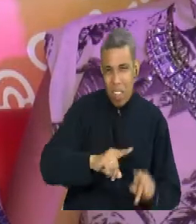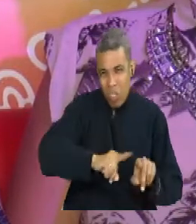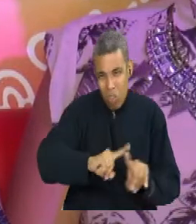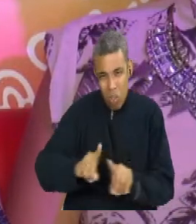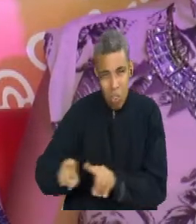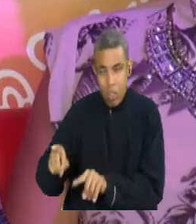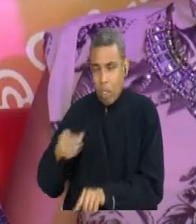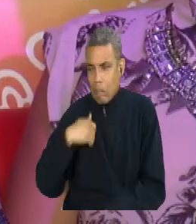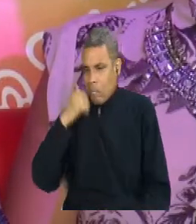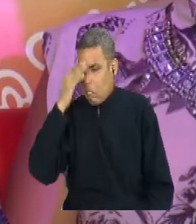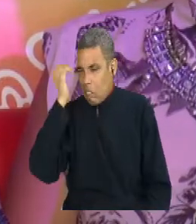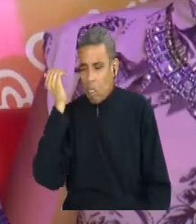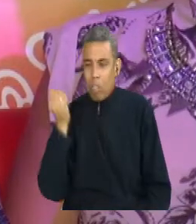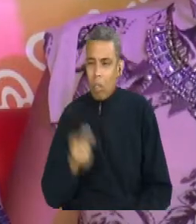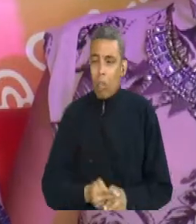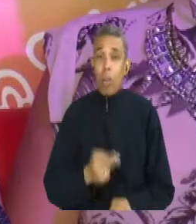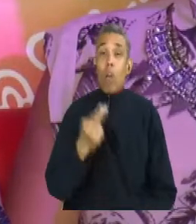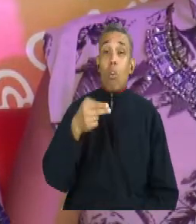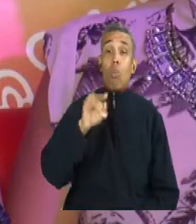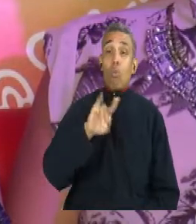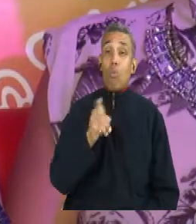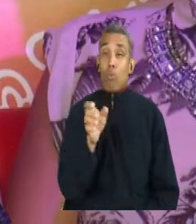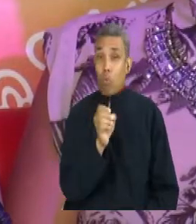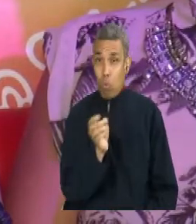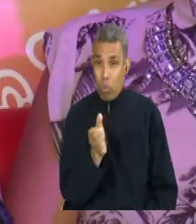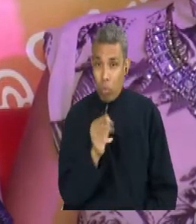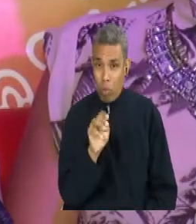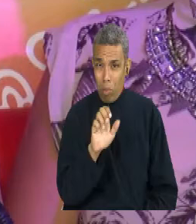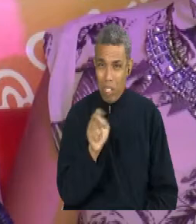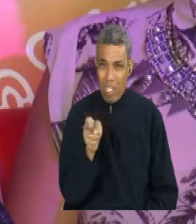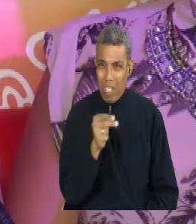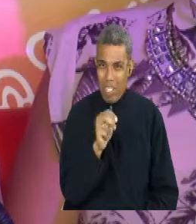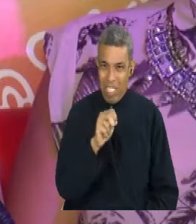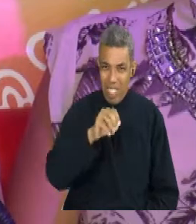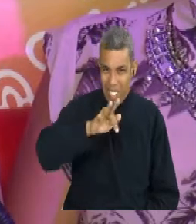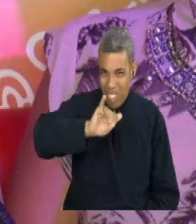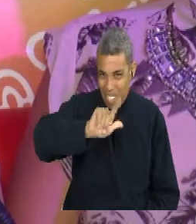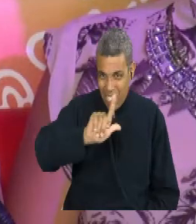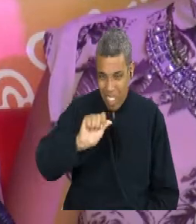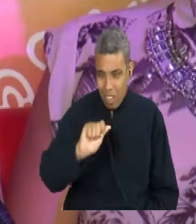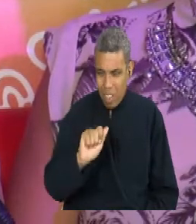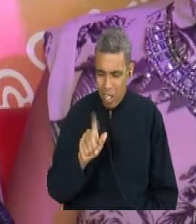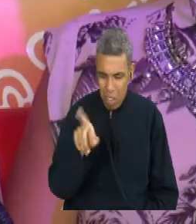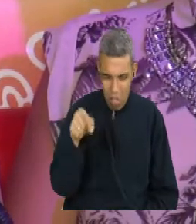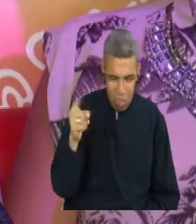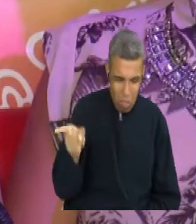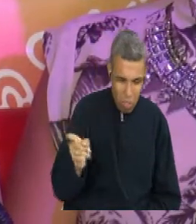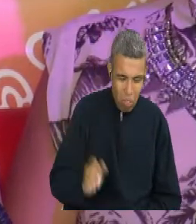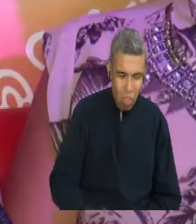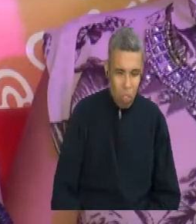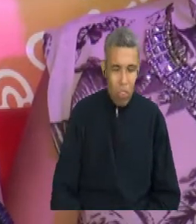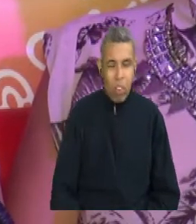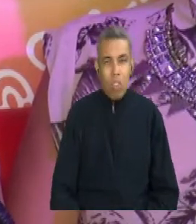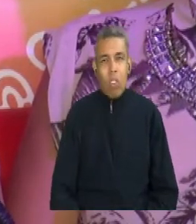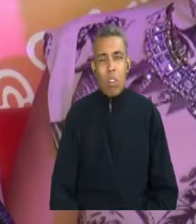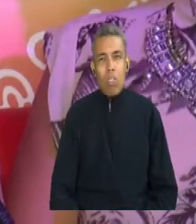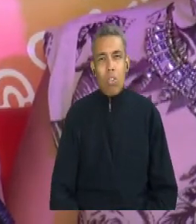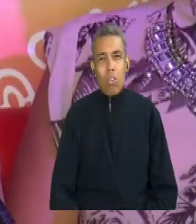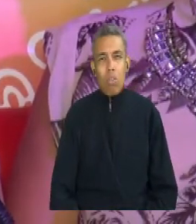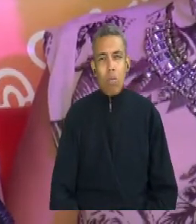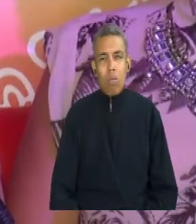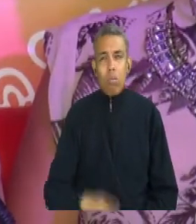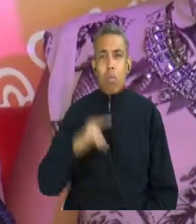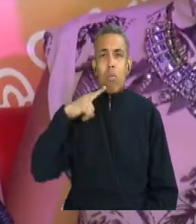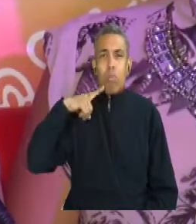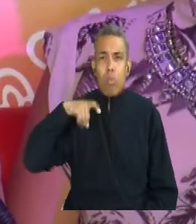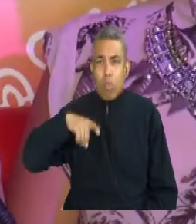se me escape por ahí, Hugo Mantilla, Cristian Mantilla. También va a estar el DJ de la ciudad de